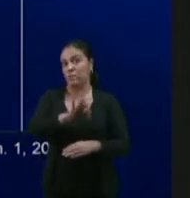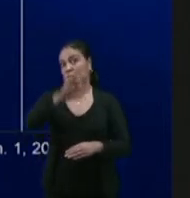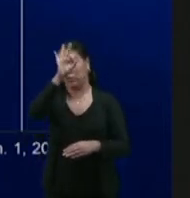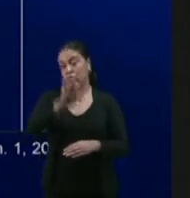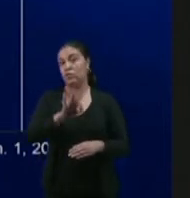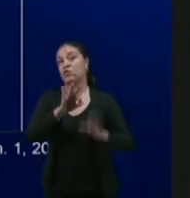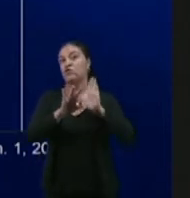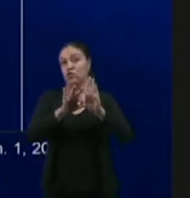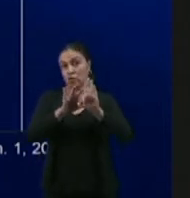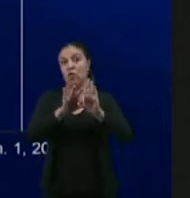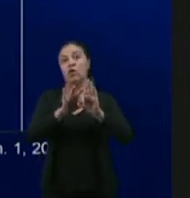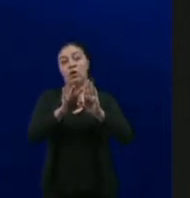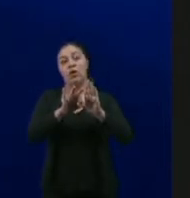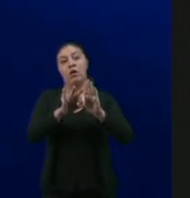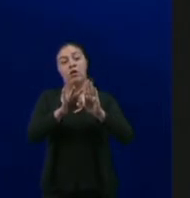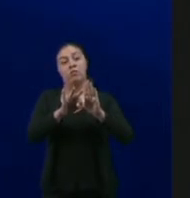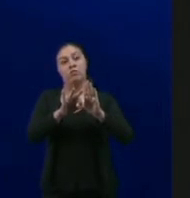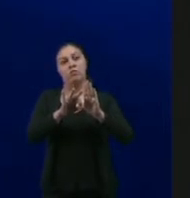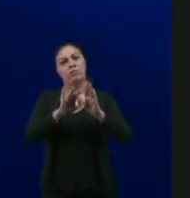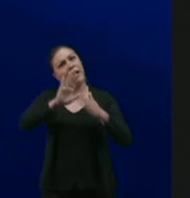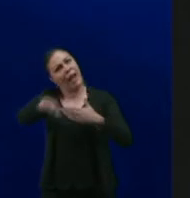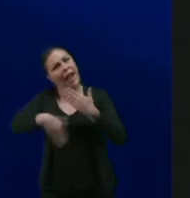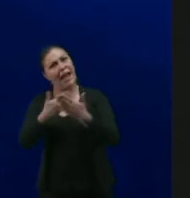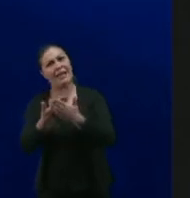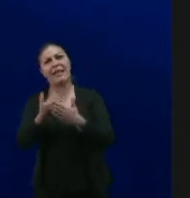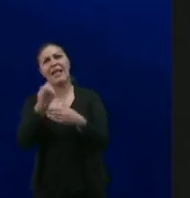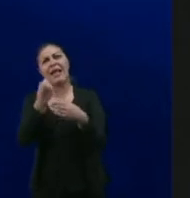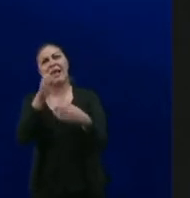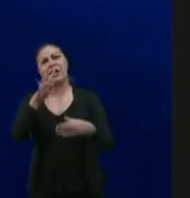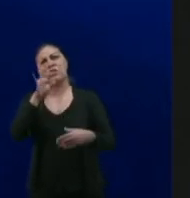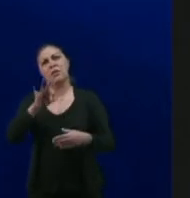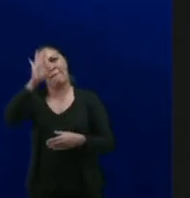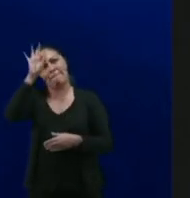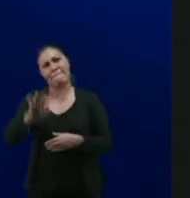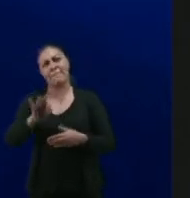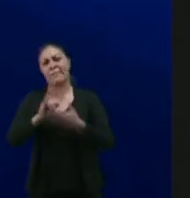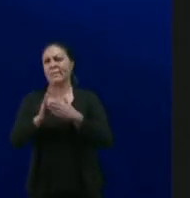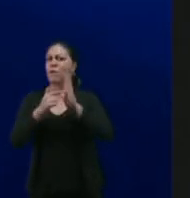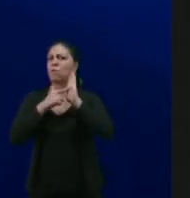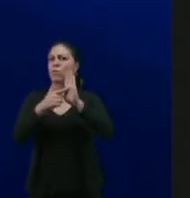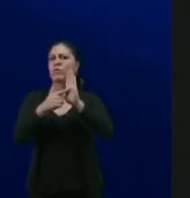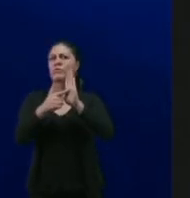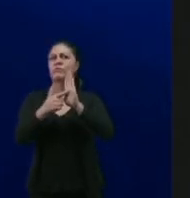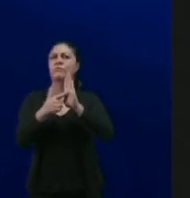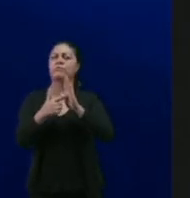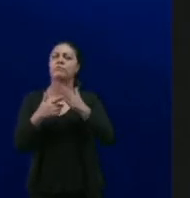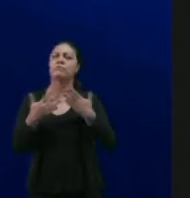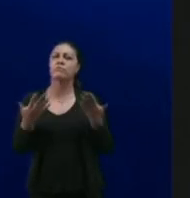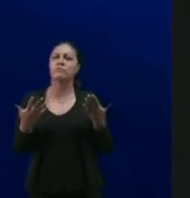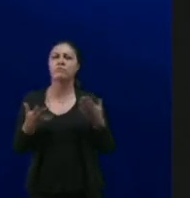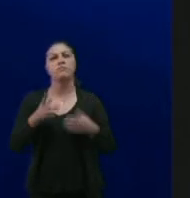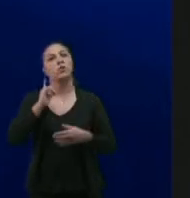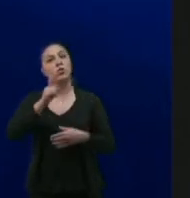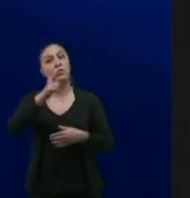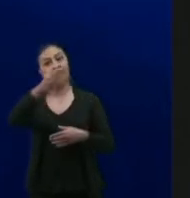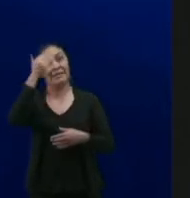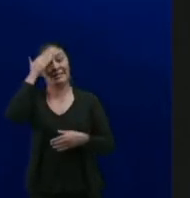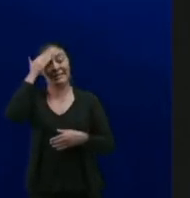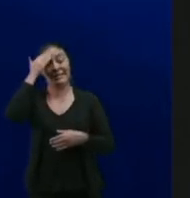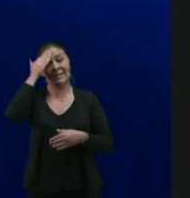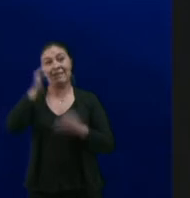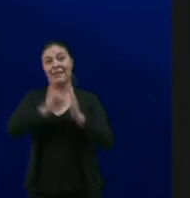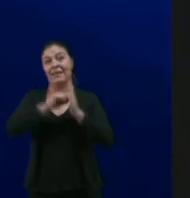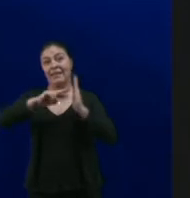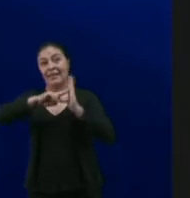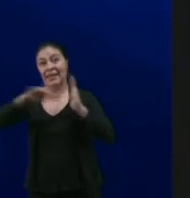el S&P 500 al 14%. Representando el punto de que la tecnología es